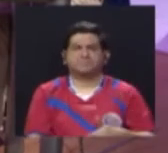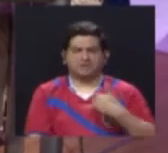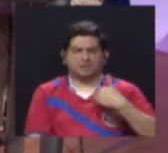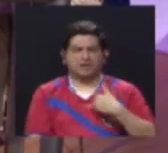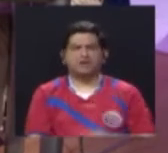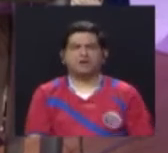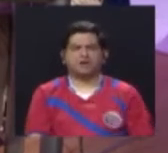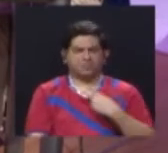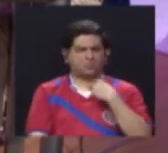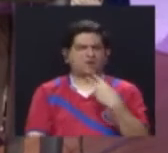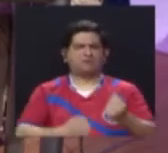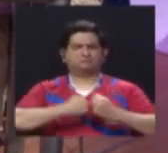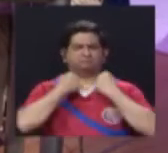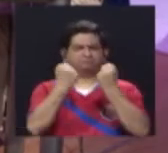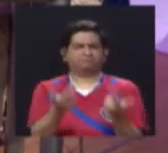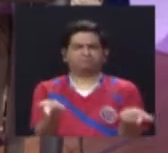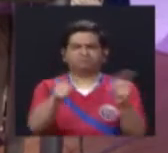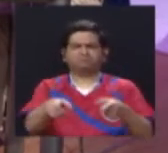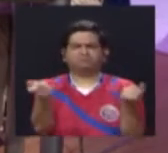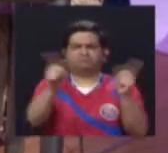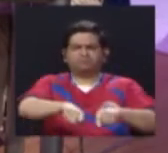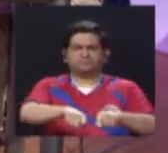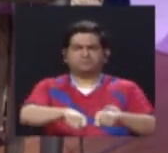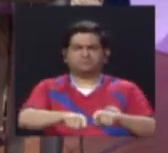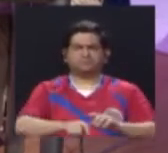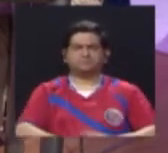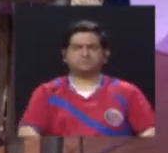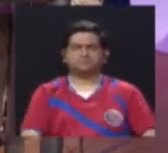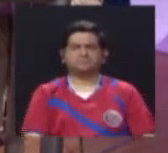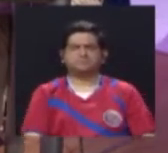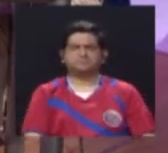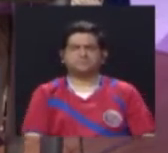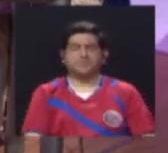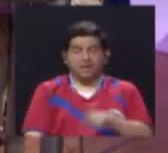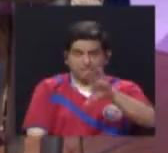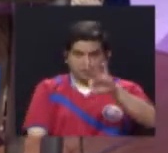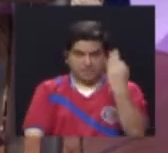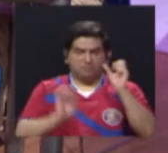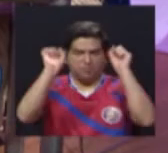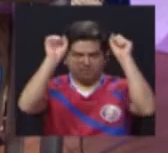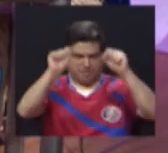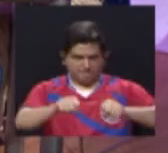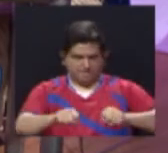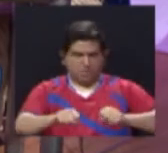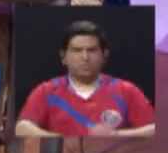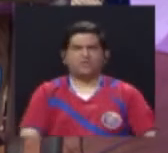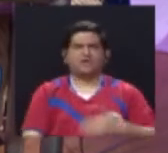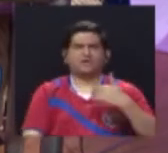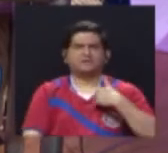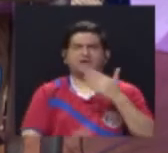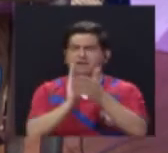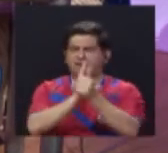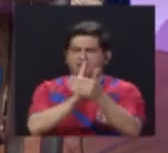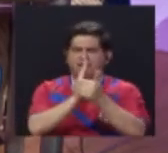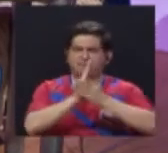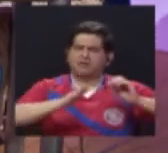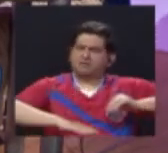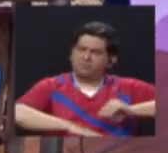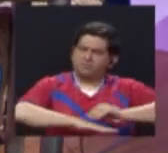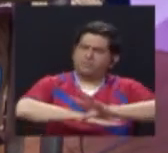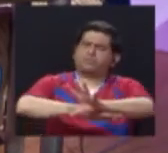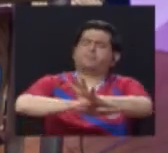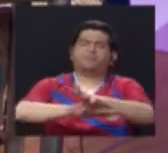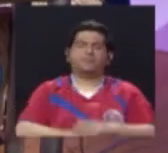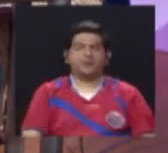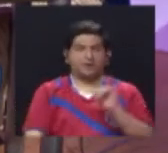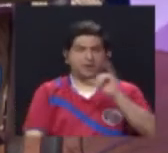voz alta aguda en lo que está pasando para que pueda tener capacidad de incidencia y